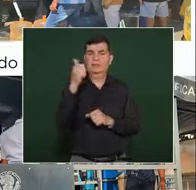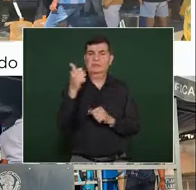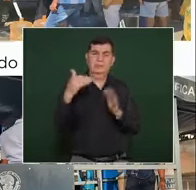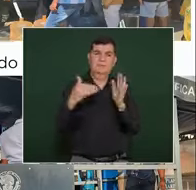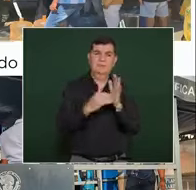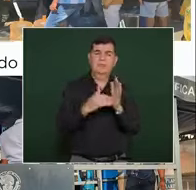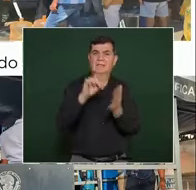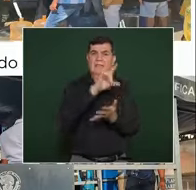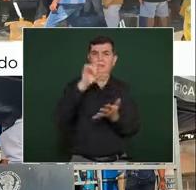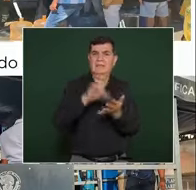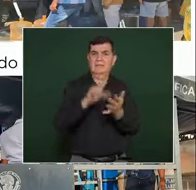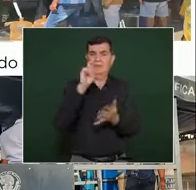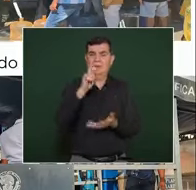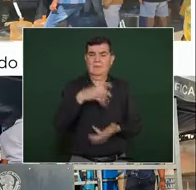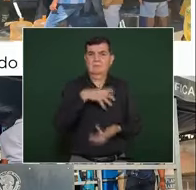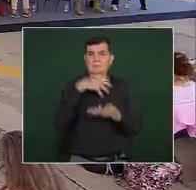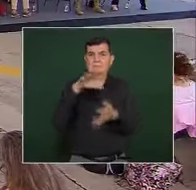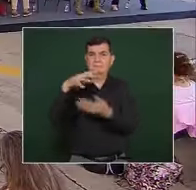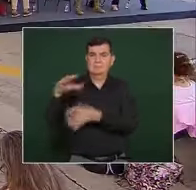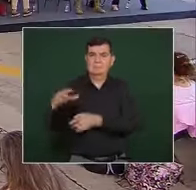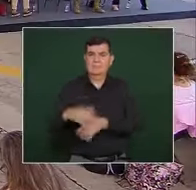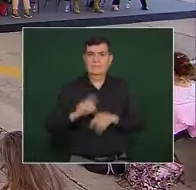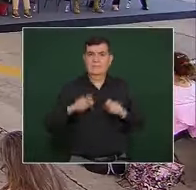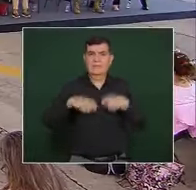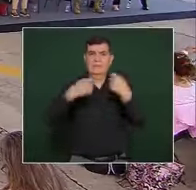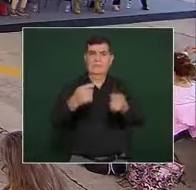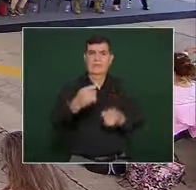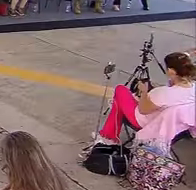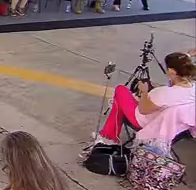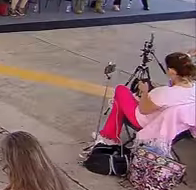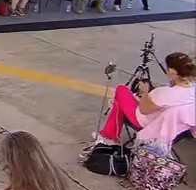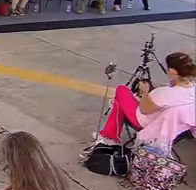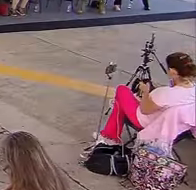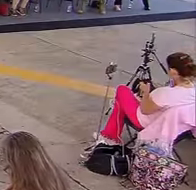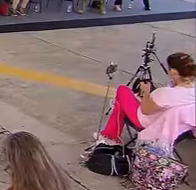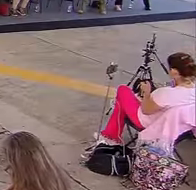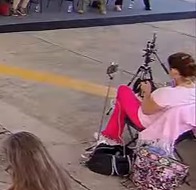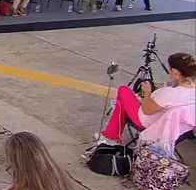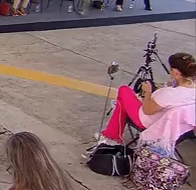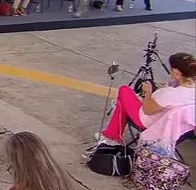26.886.000 litros de agua potable. Le cedo la palabra al general.